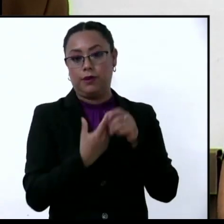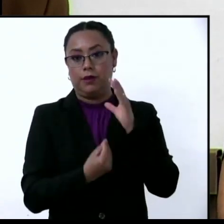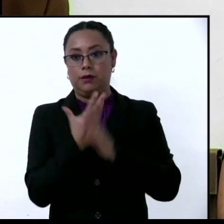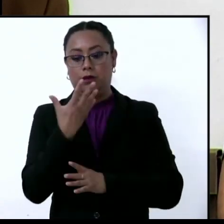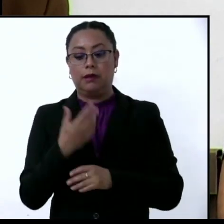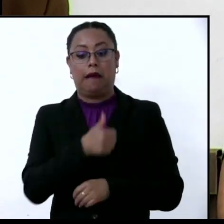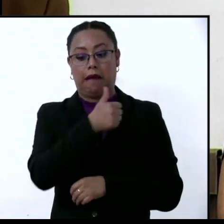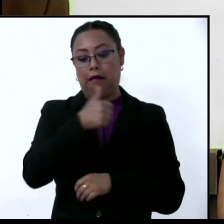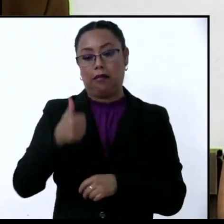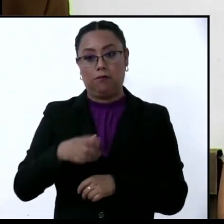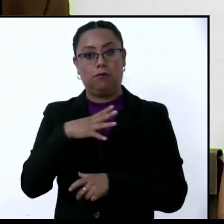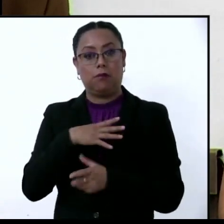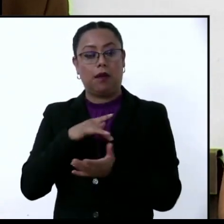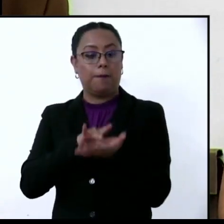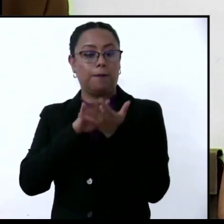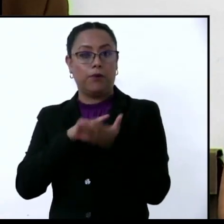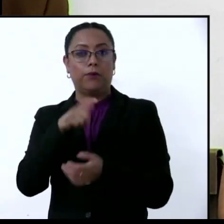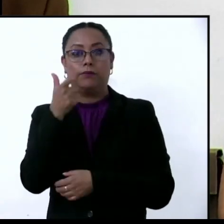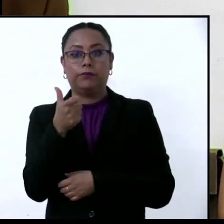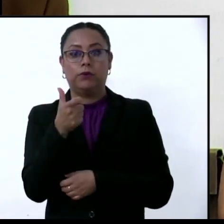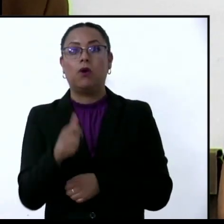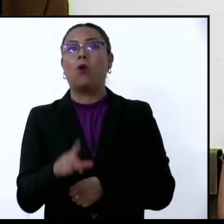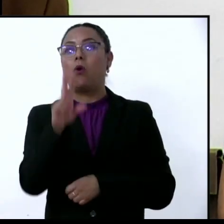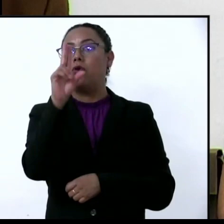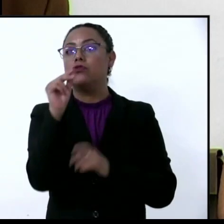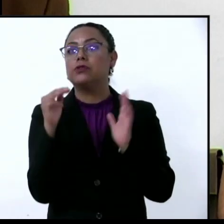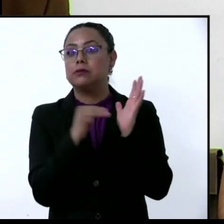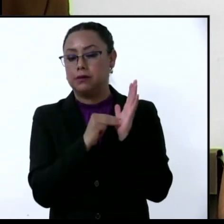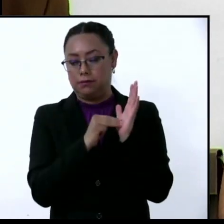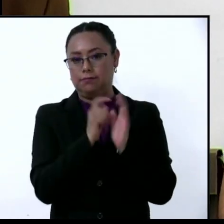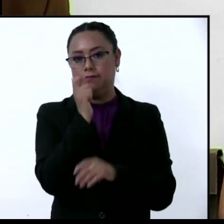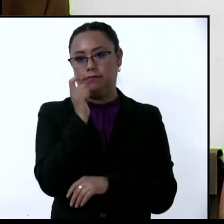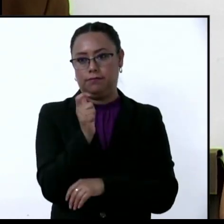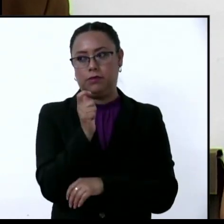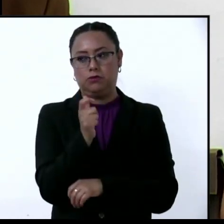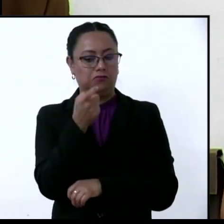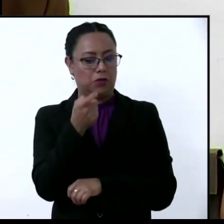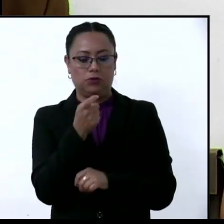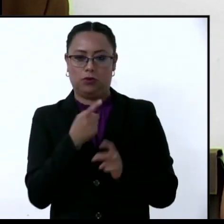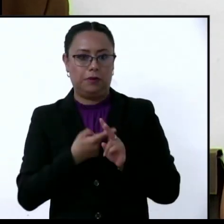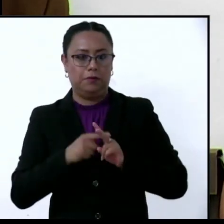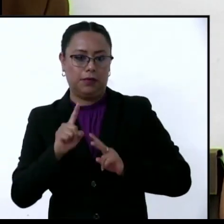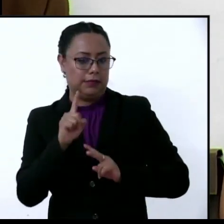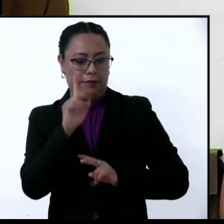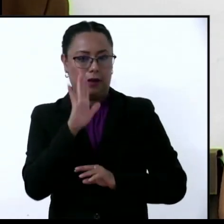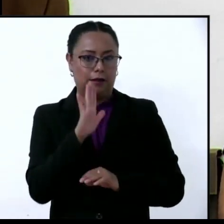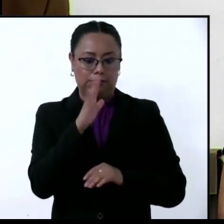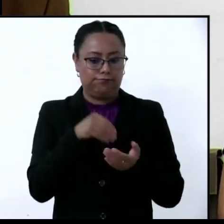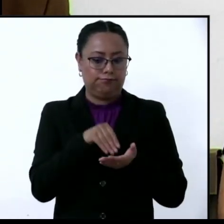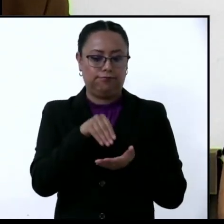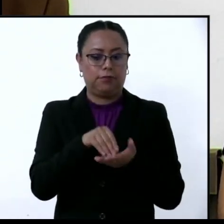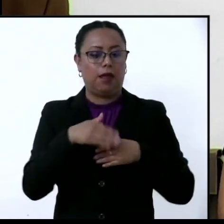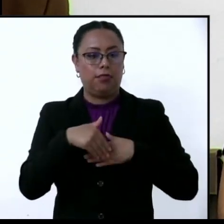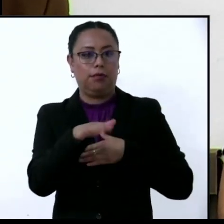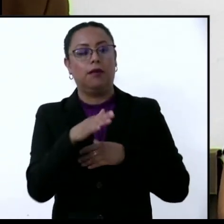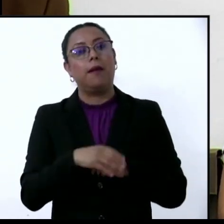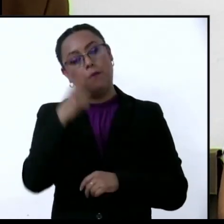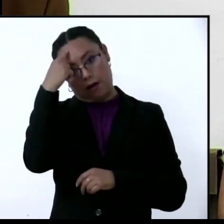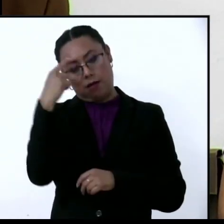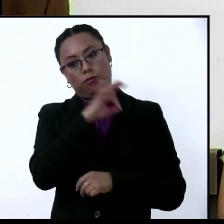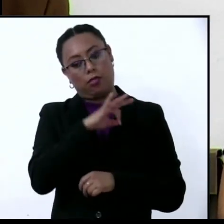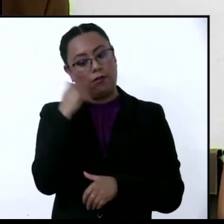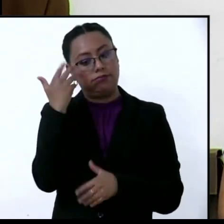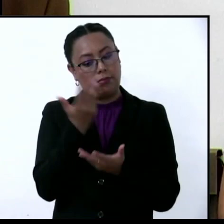un apoyo económico de hasta 80 mil pesos como capital semilla, como capital base, para poder generar procesos que